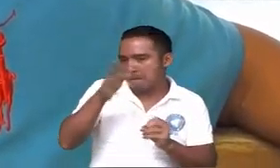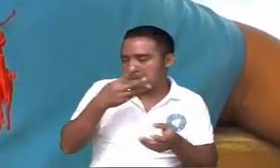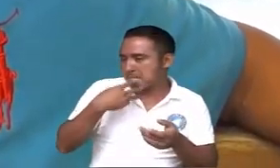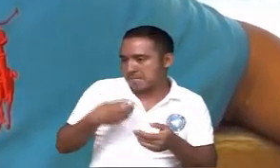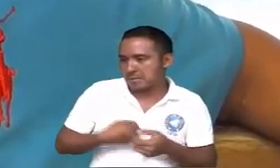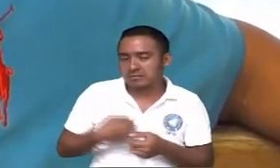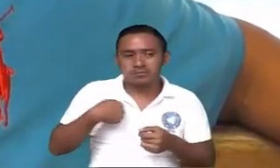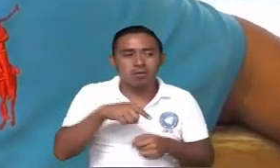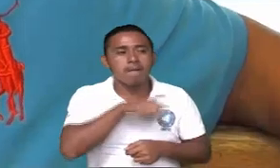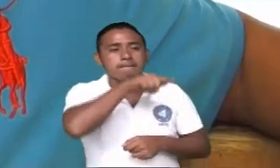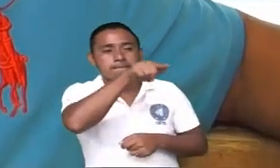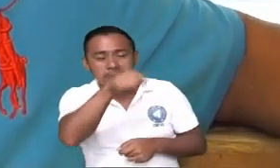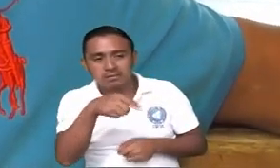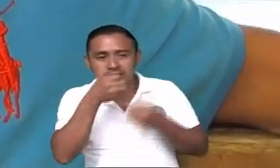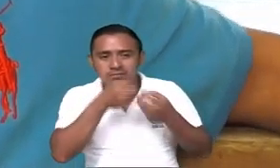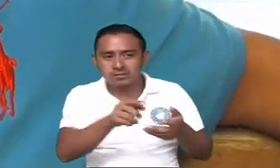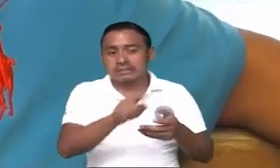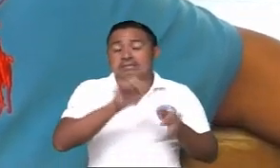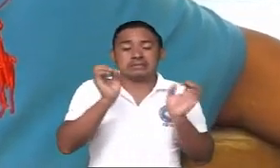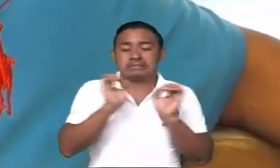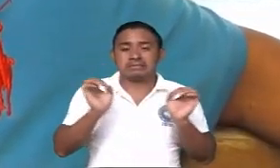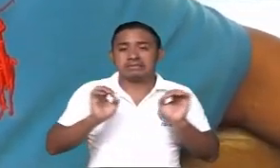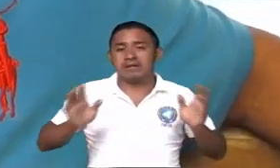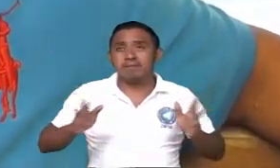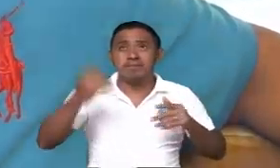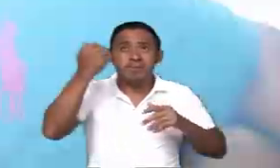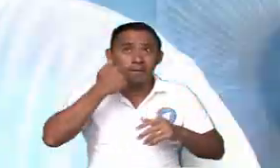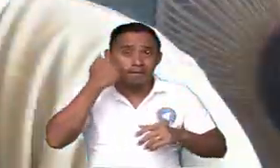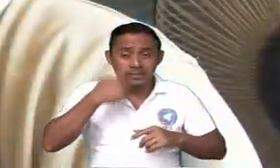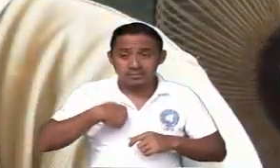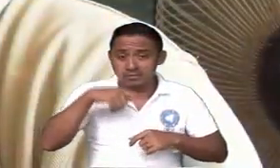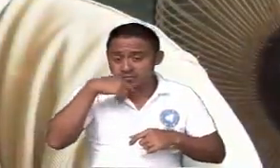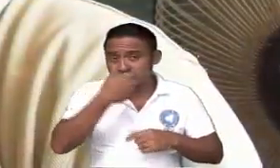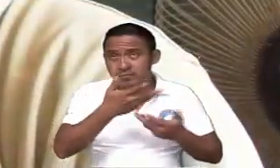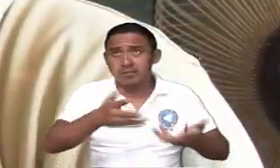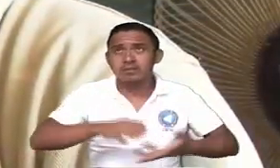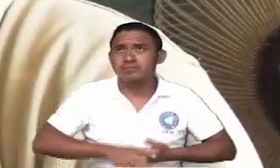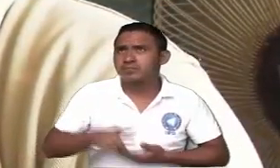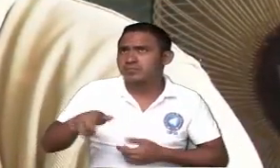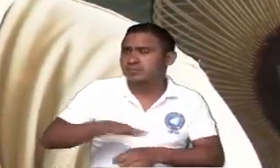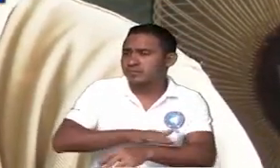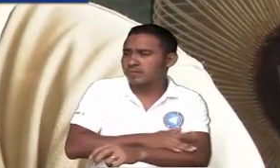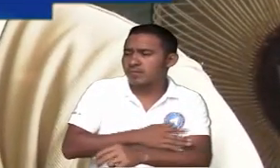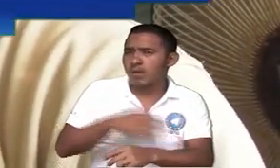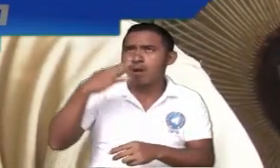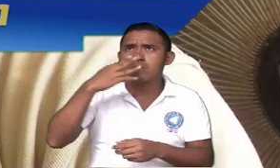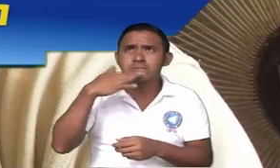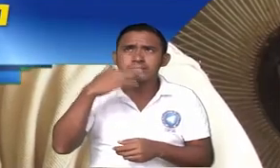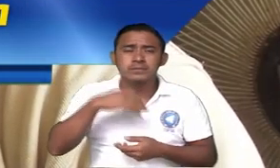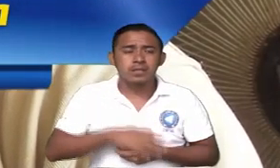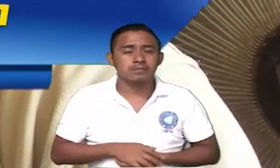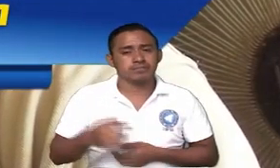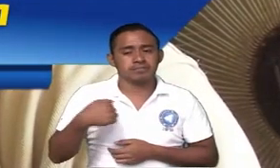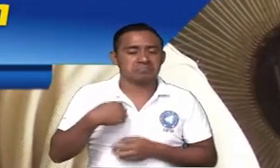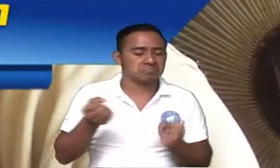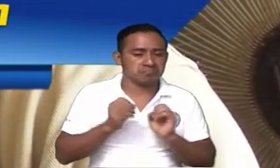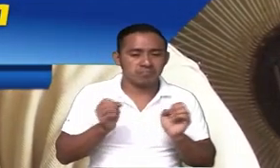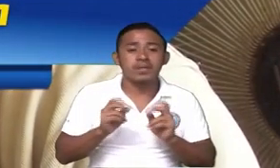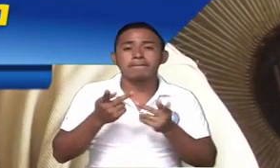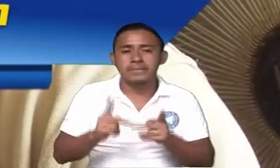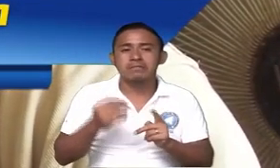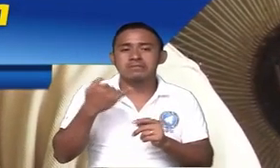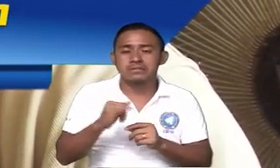ni yo le he dicho a las personas con lesión porque le da pena a uno, pues. ¿Usted se ha sentido mal aliento alguna vez? No he tenido ese problema, pero